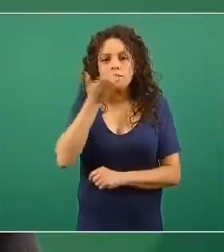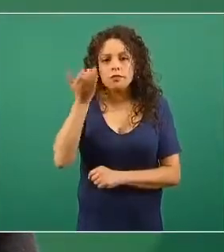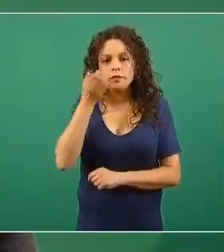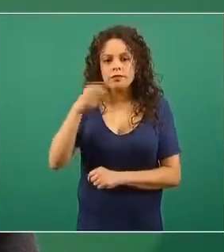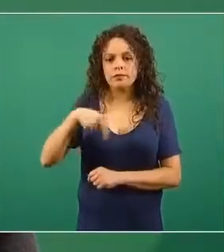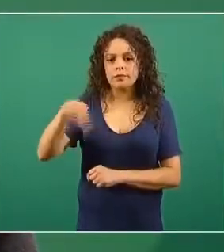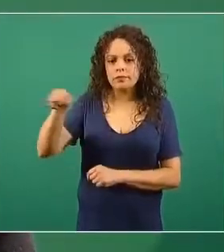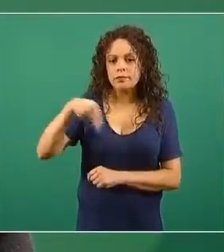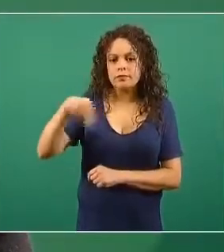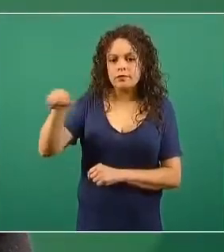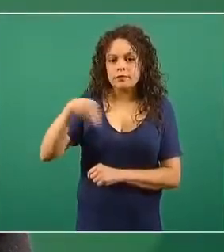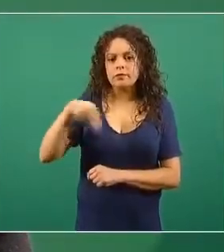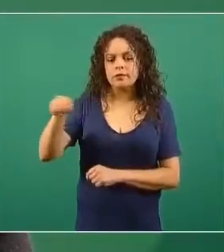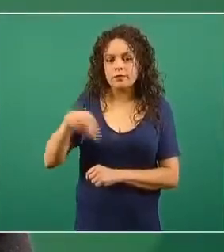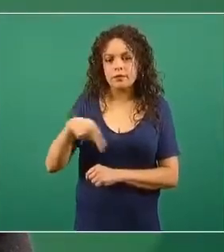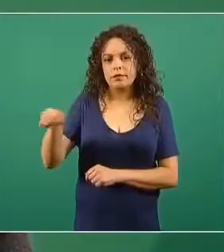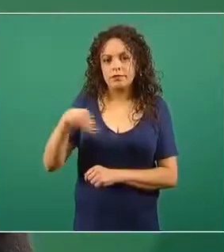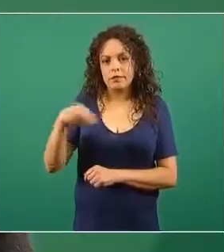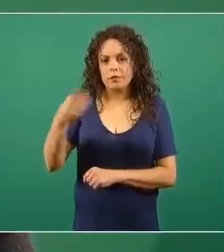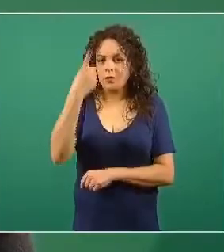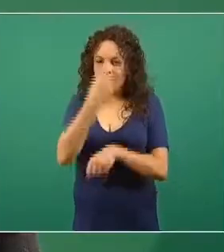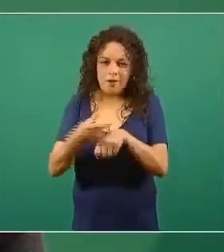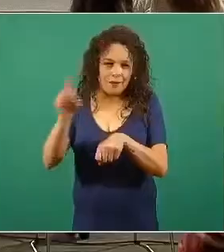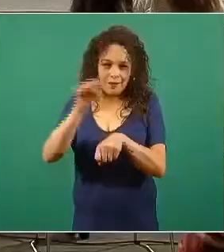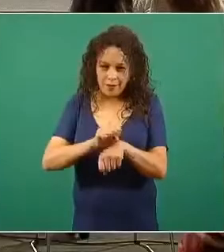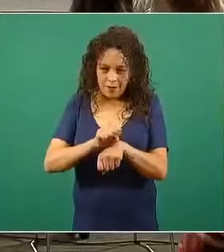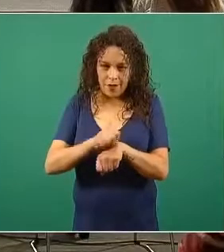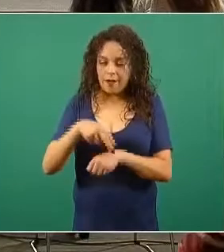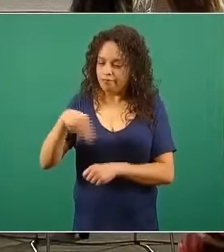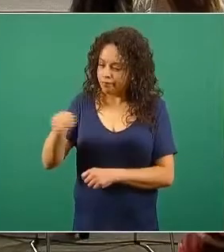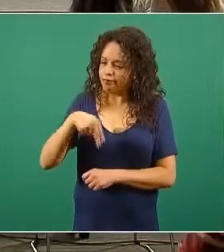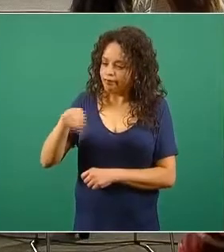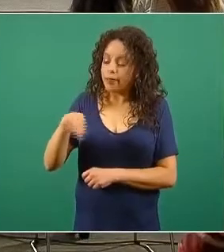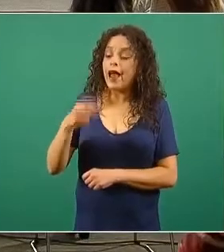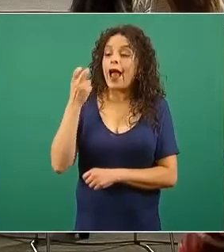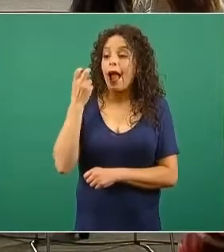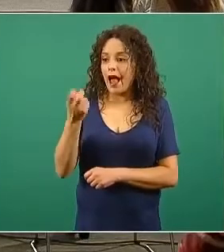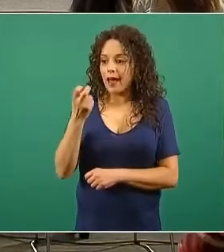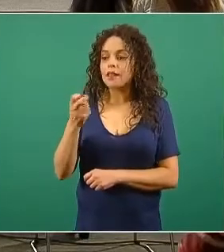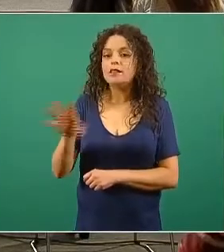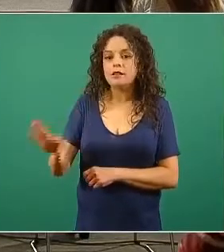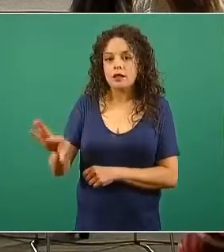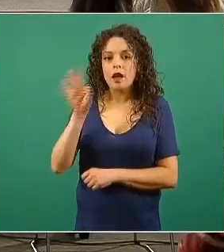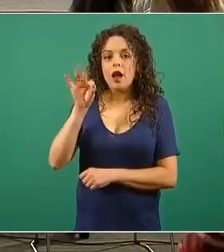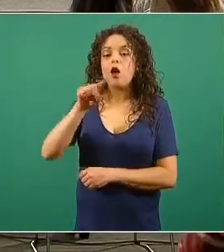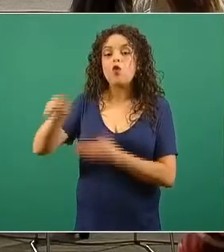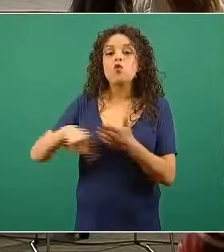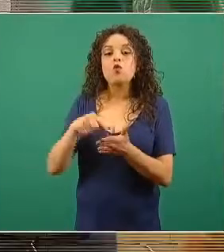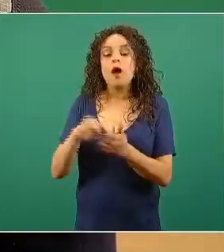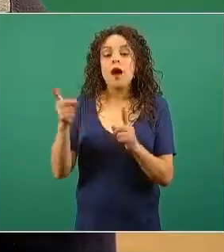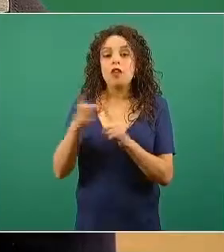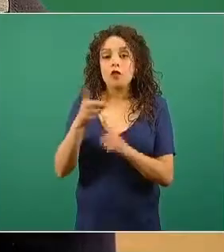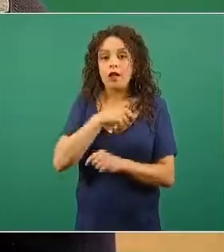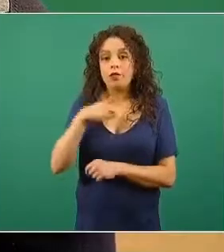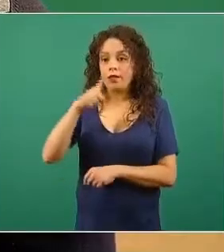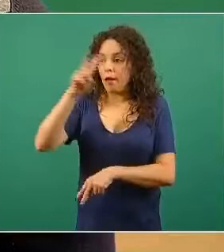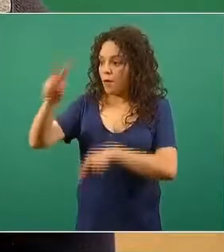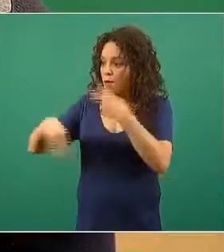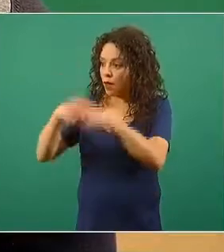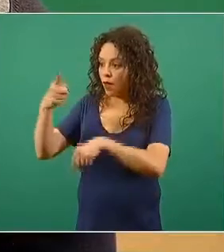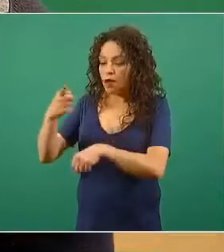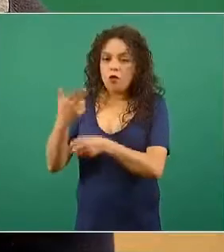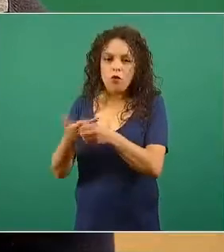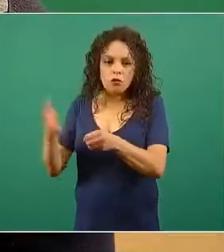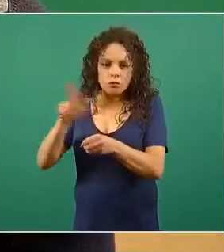laborar al menos 5 días a la semana. Entonces se selecciona el punto de vacunación, una unidad médica,